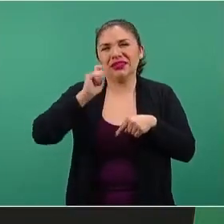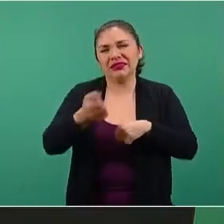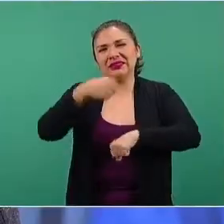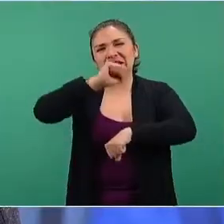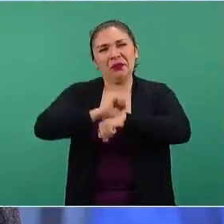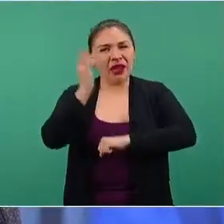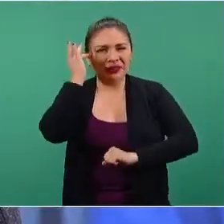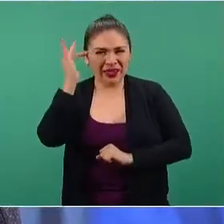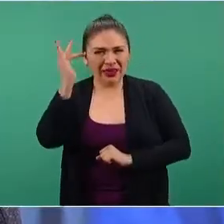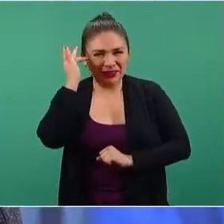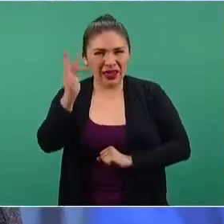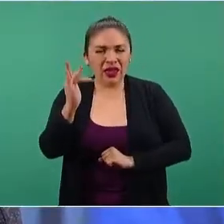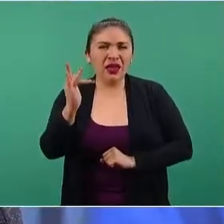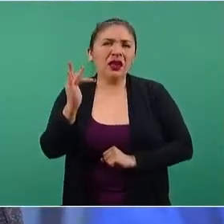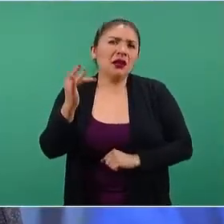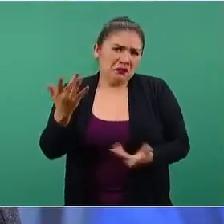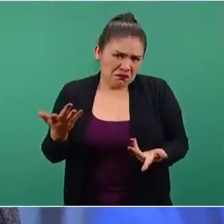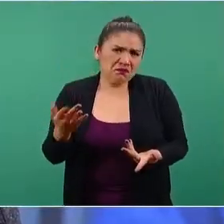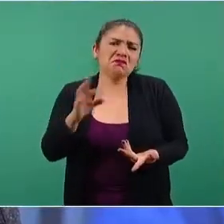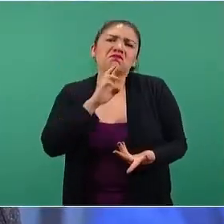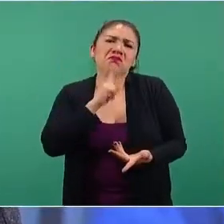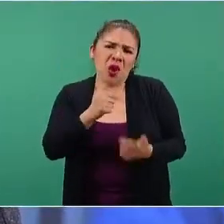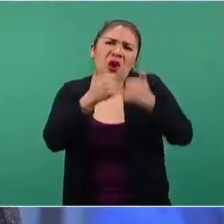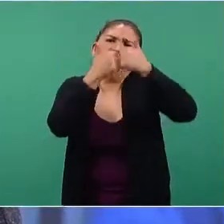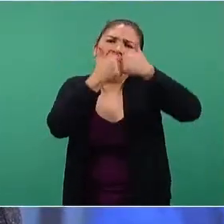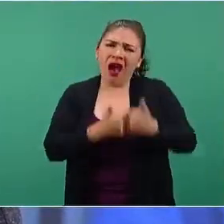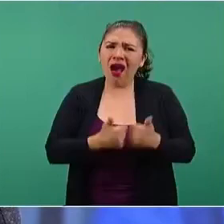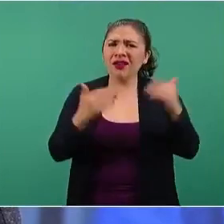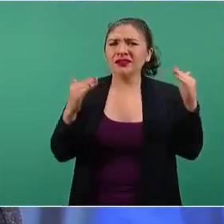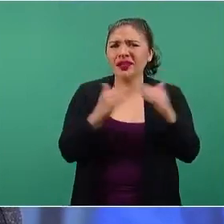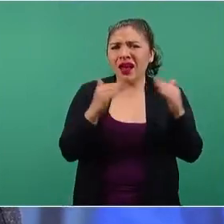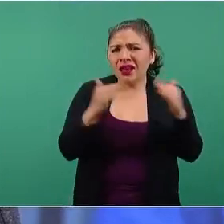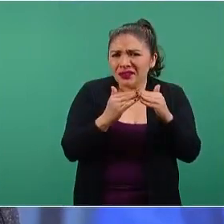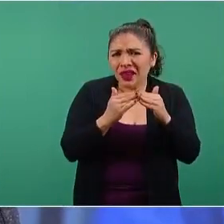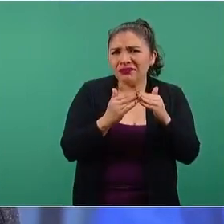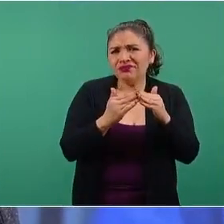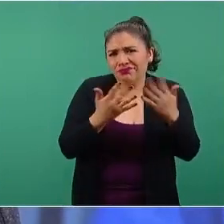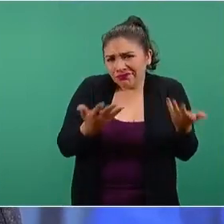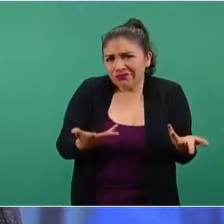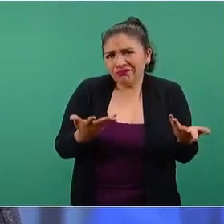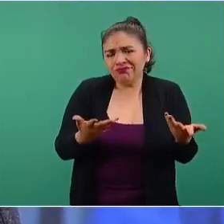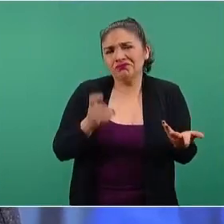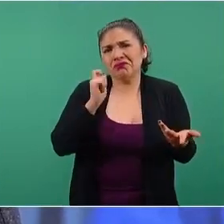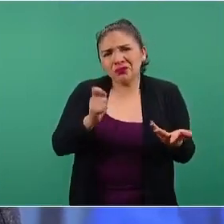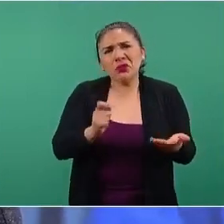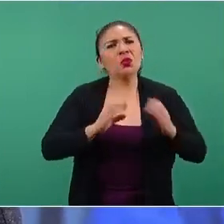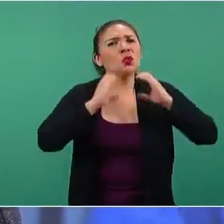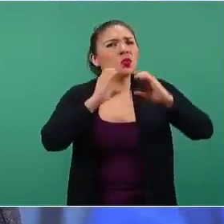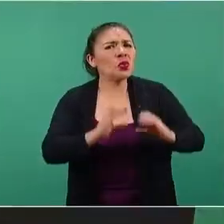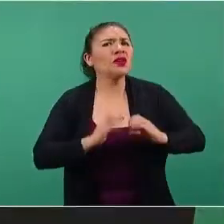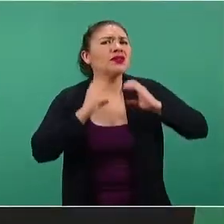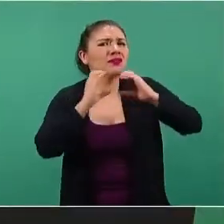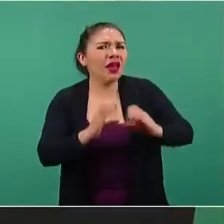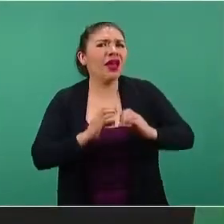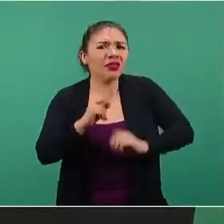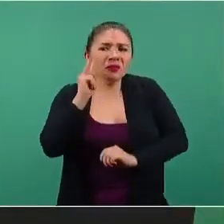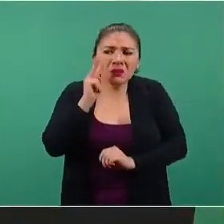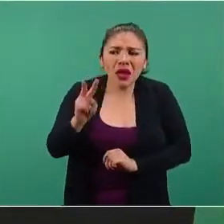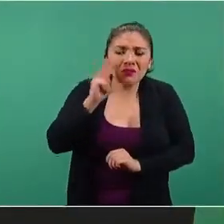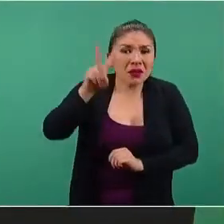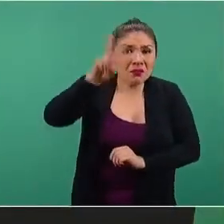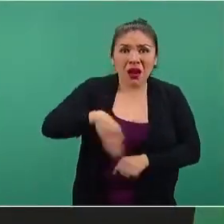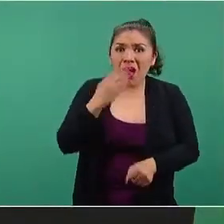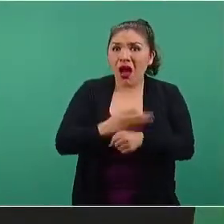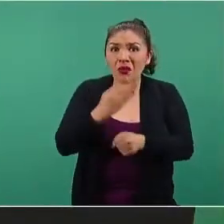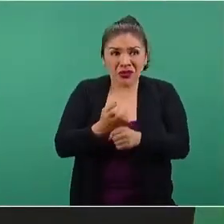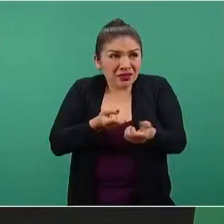Semana Santa, podamos quedarnos en casa, podamos ser prudentes ante la necesidad de